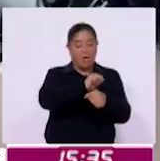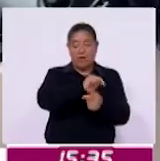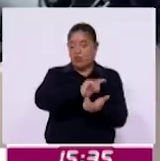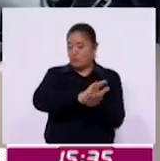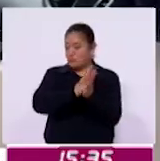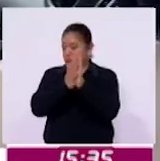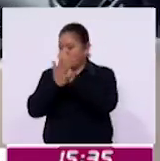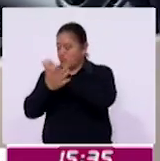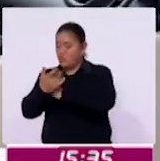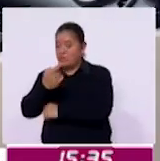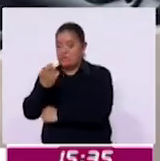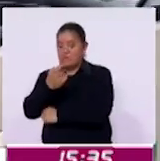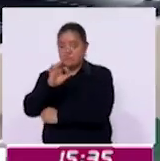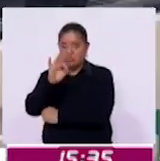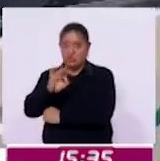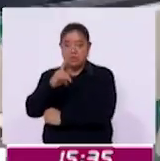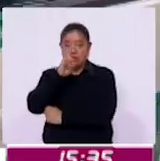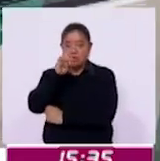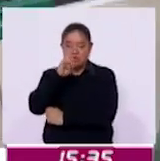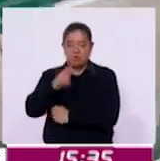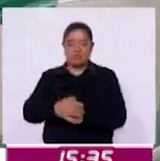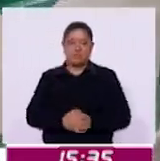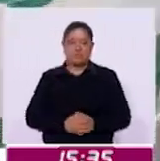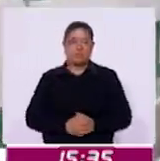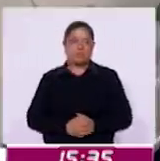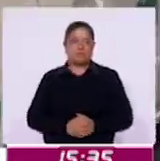a 100% eléctrico.